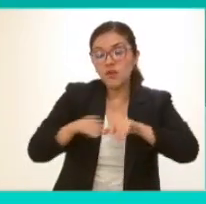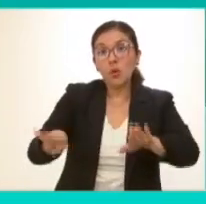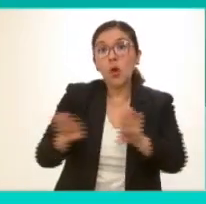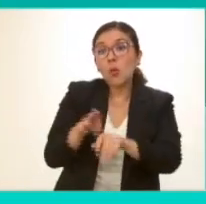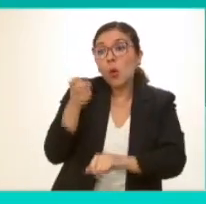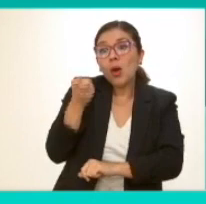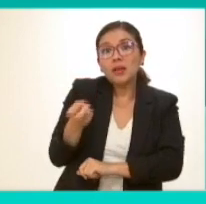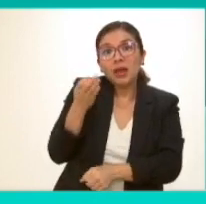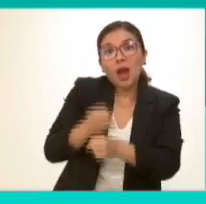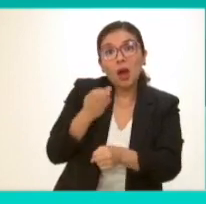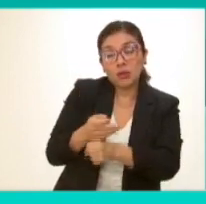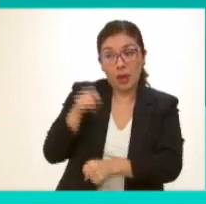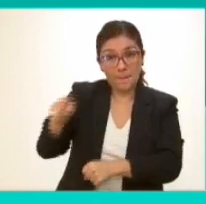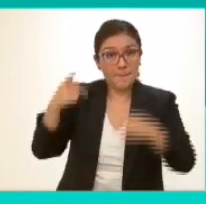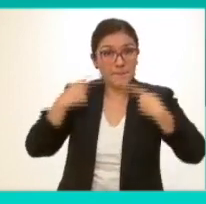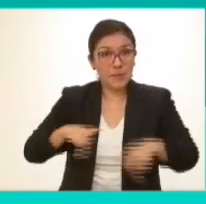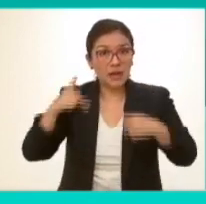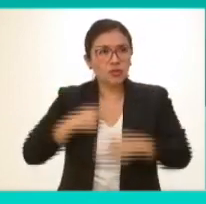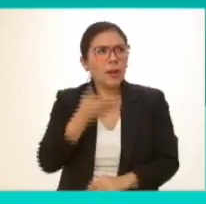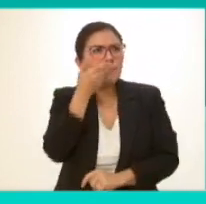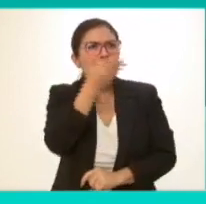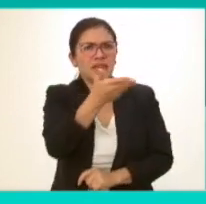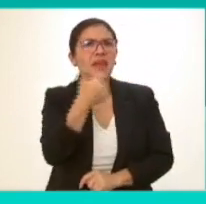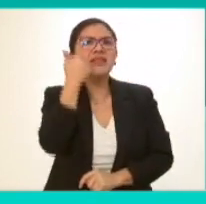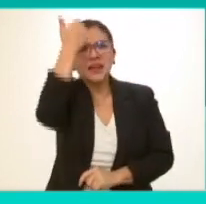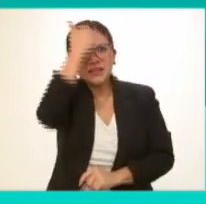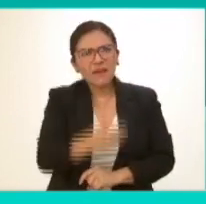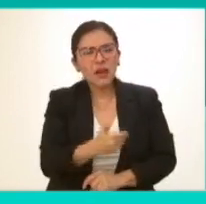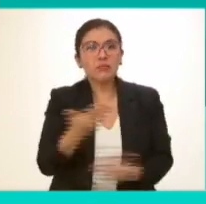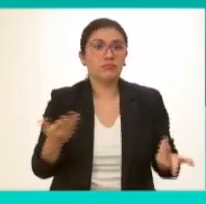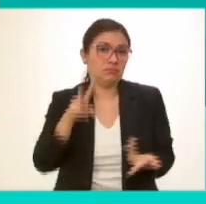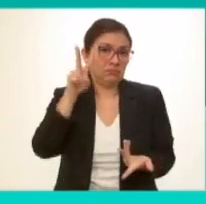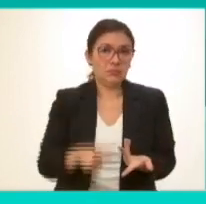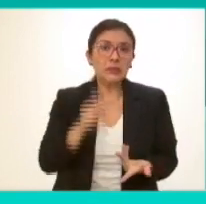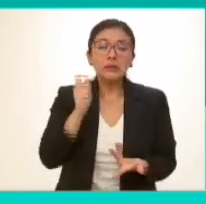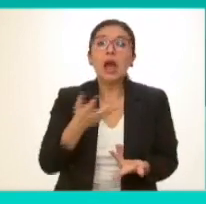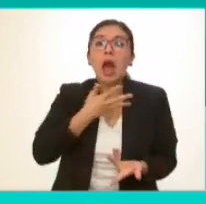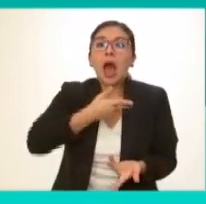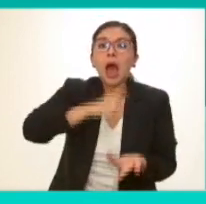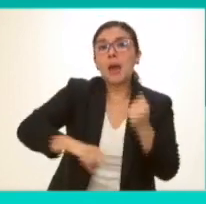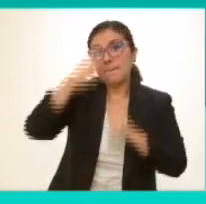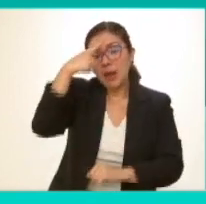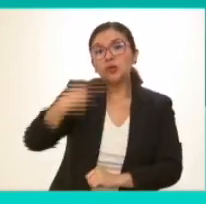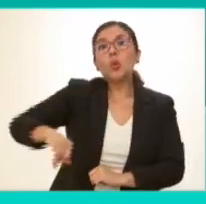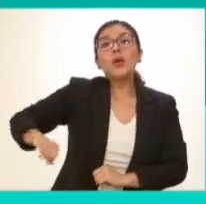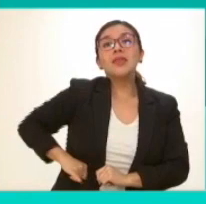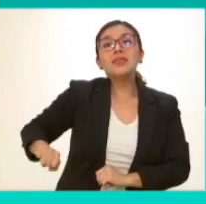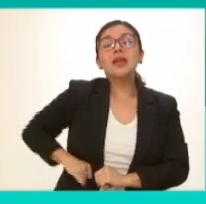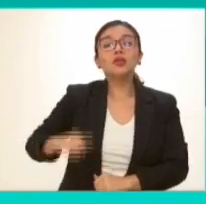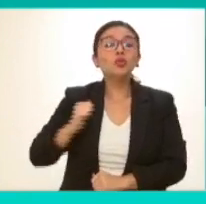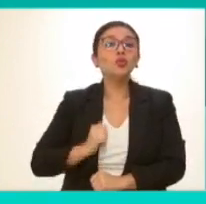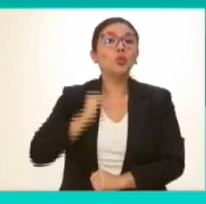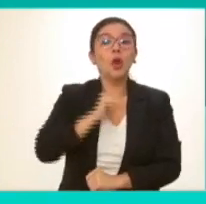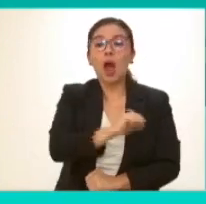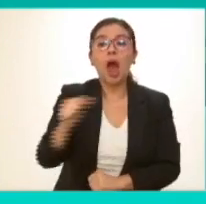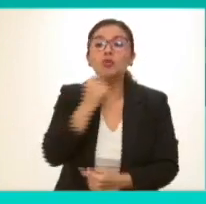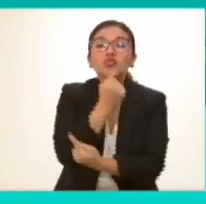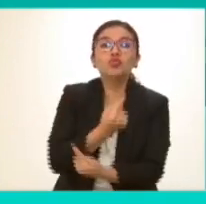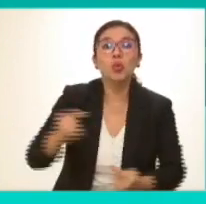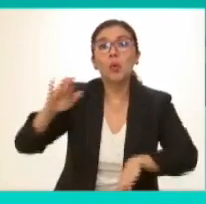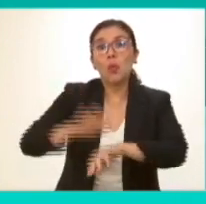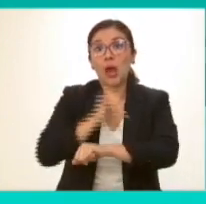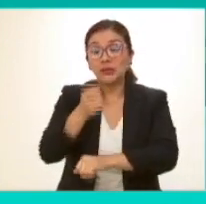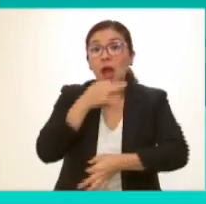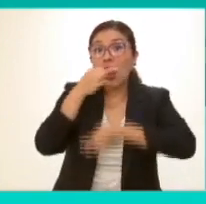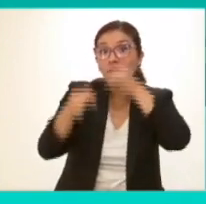en este caso esta persona ha solicitado ya que sin duda abona al interés superior de la niñez ya que al hacer